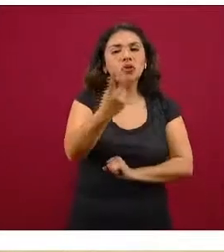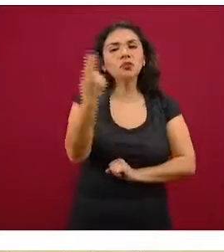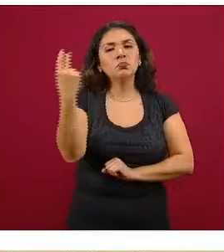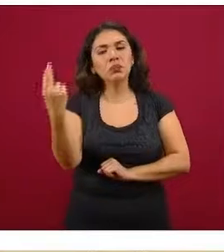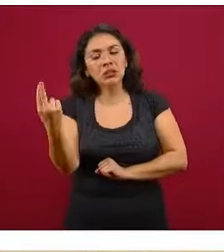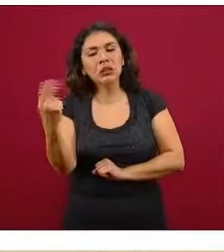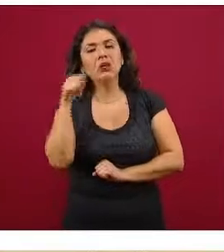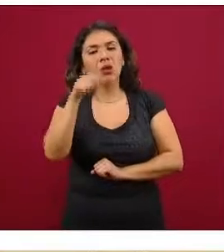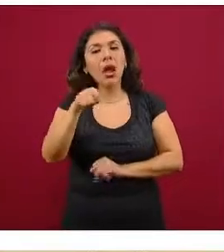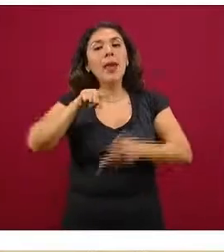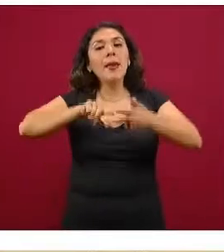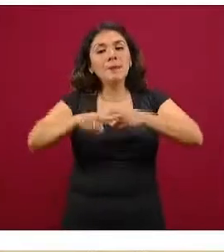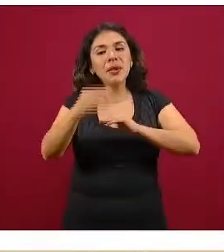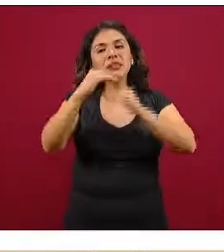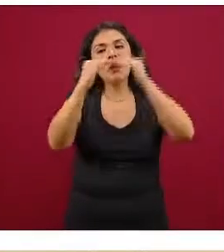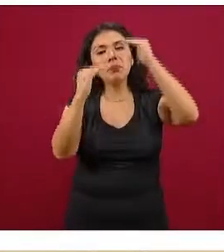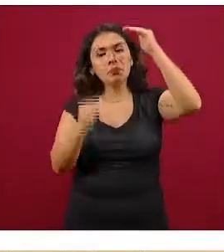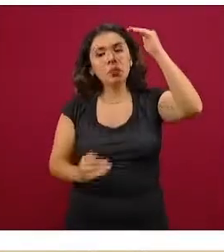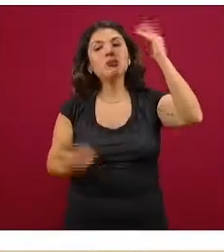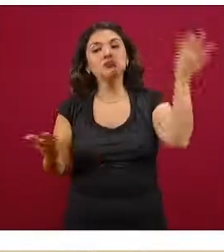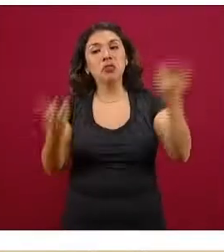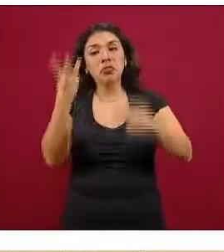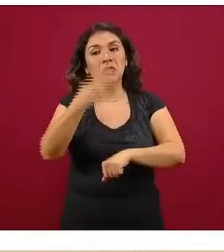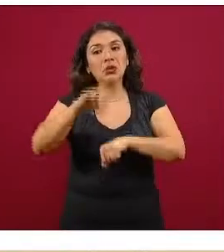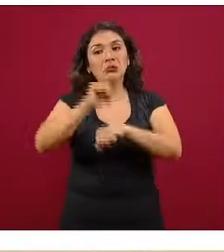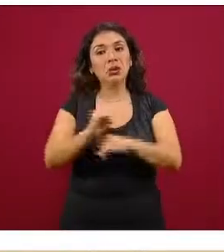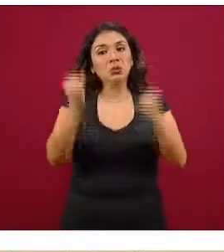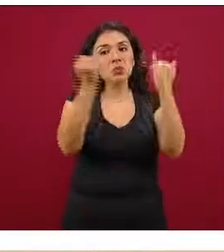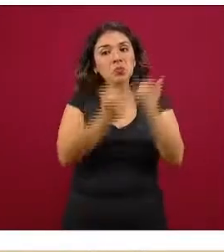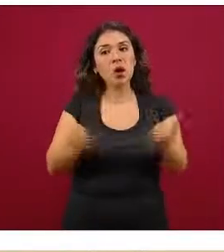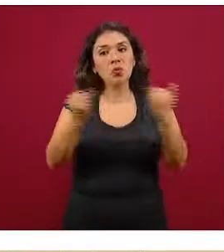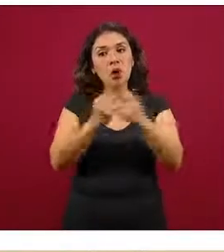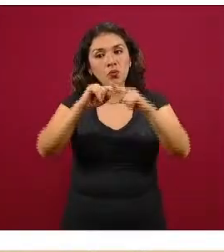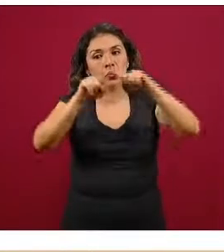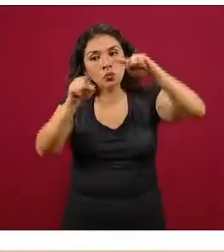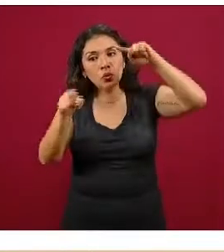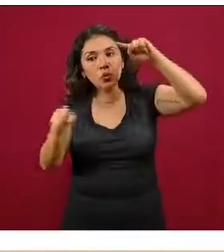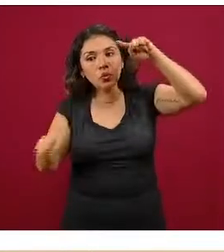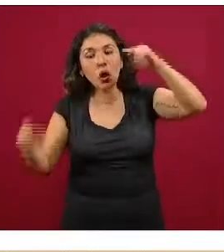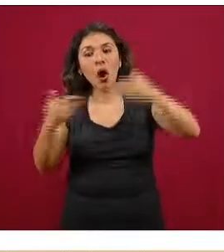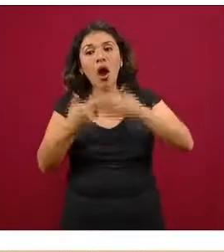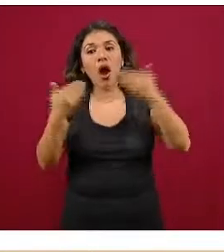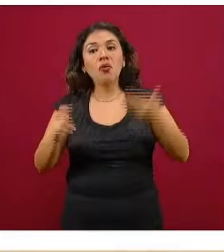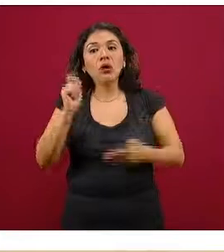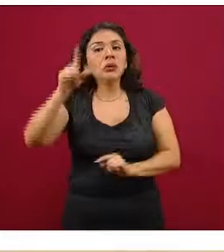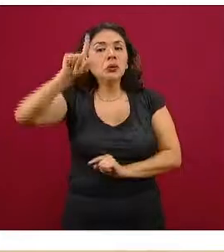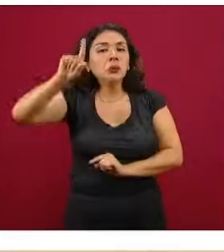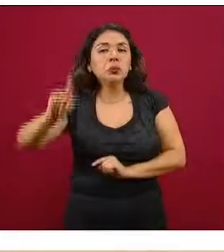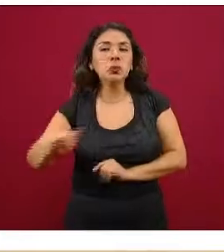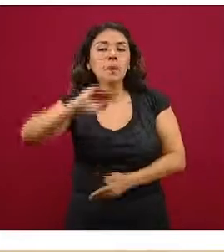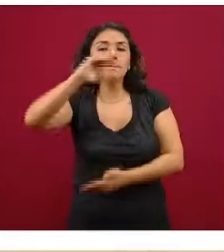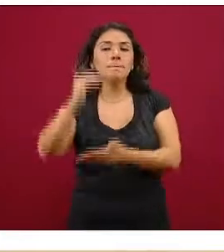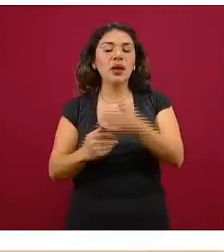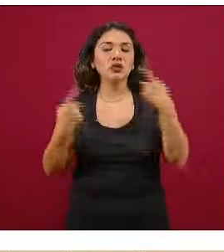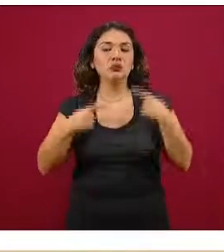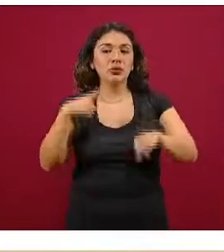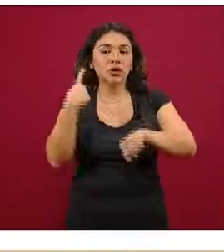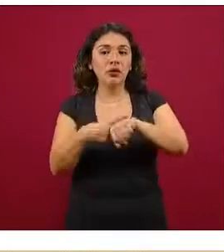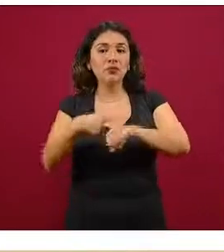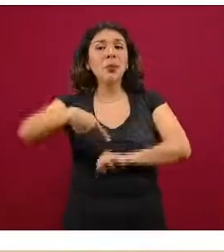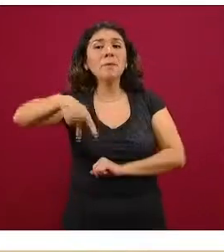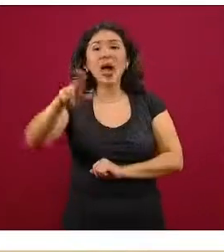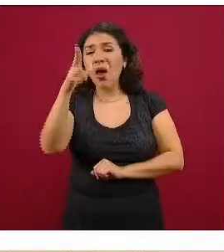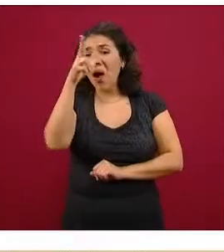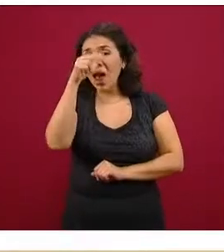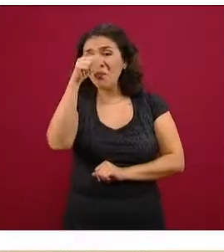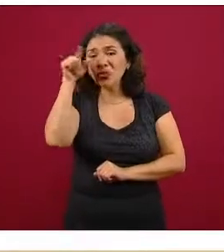y ha tenido un descenso importante ya por 3 semanas consecutivas, llegando a ser inclusive una de las menores tasas. No así Hermosillo,